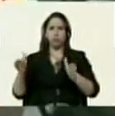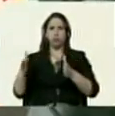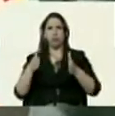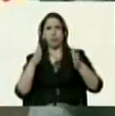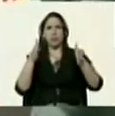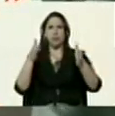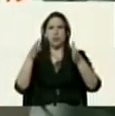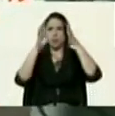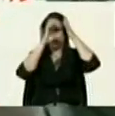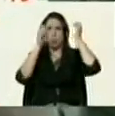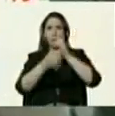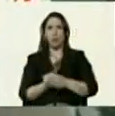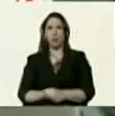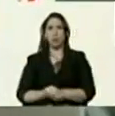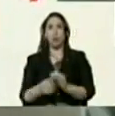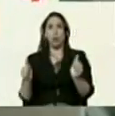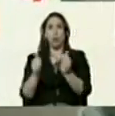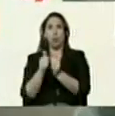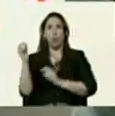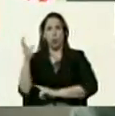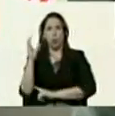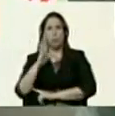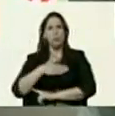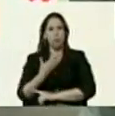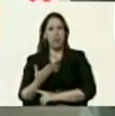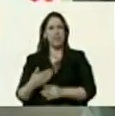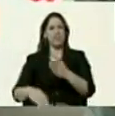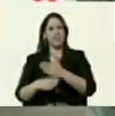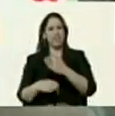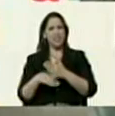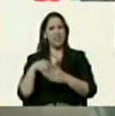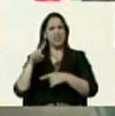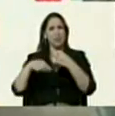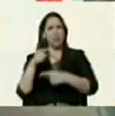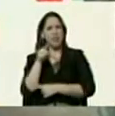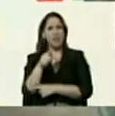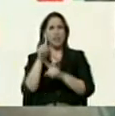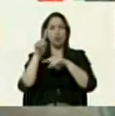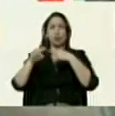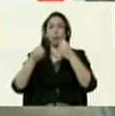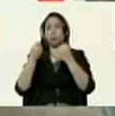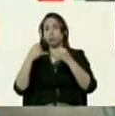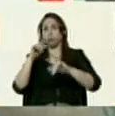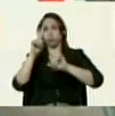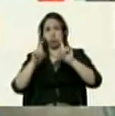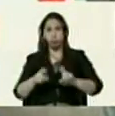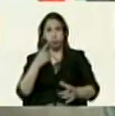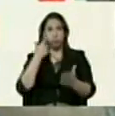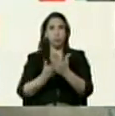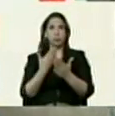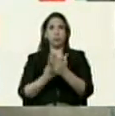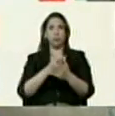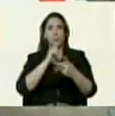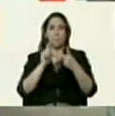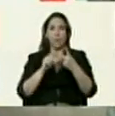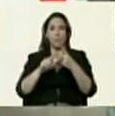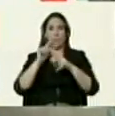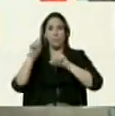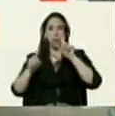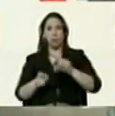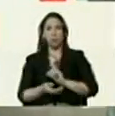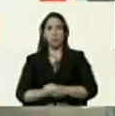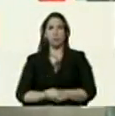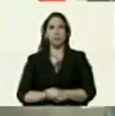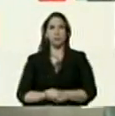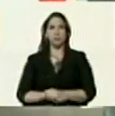Colombia que puede seguir después de esto, ¿no? Con tantas evidencias. Y la otra pregunta es que